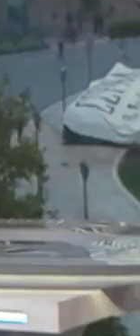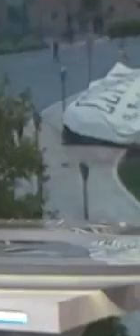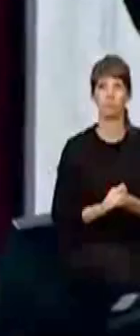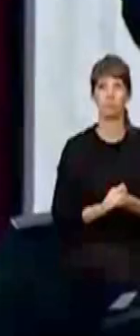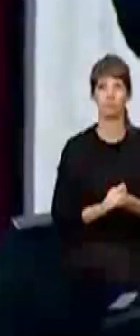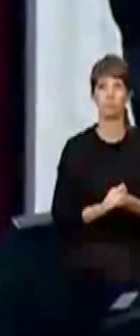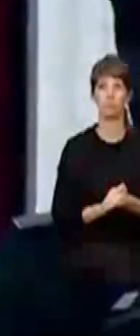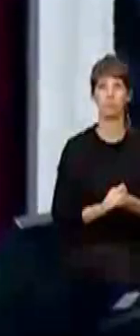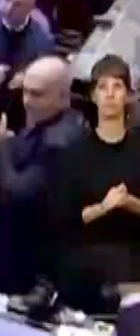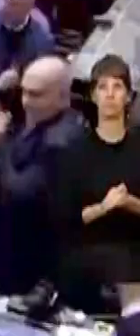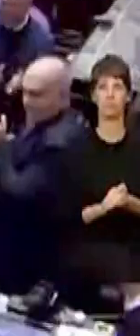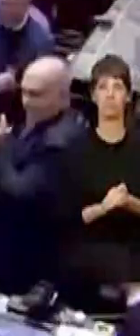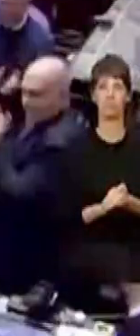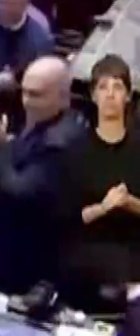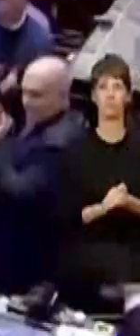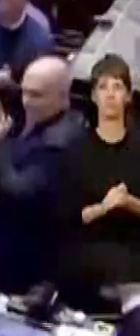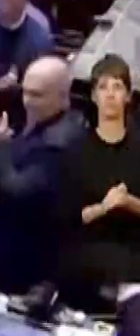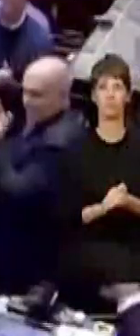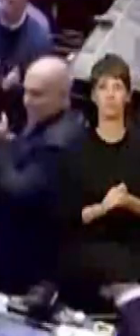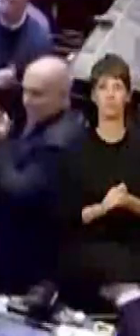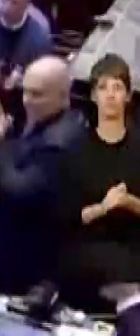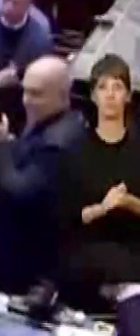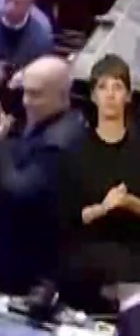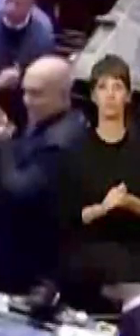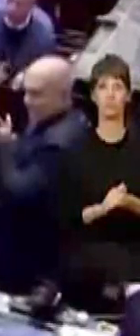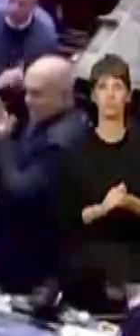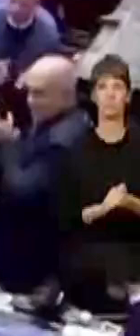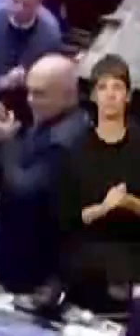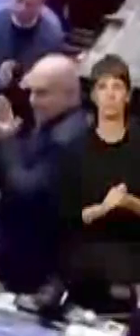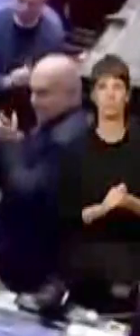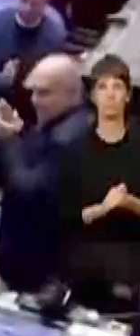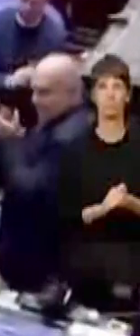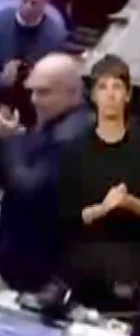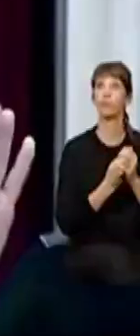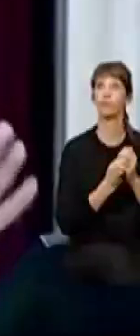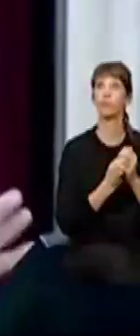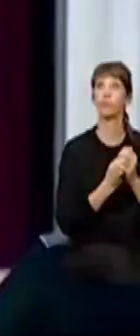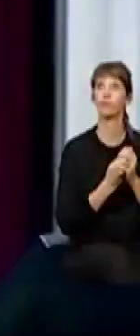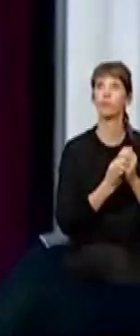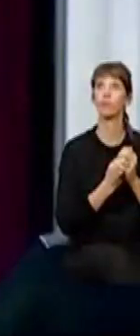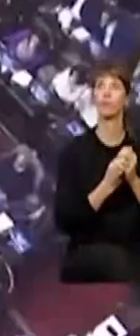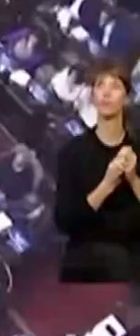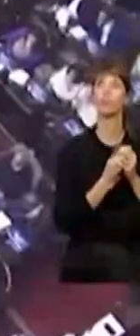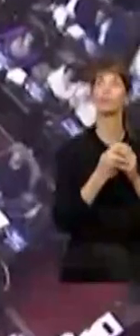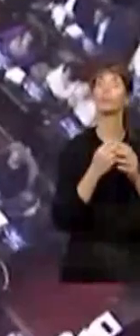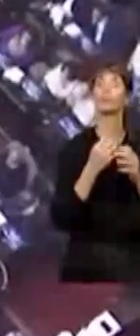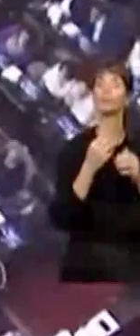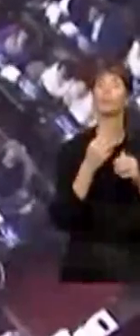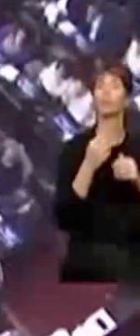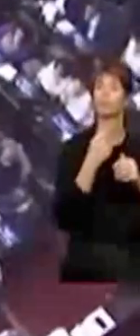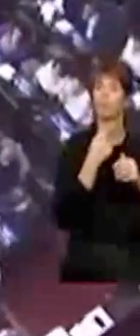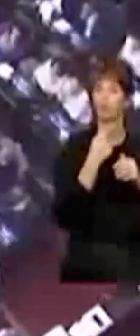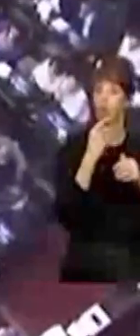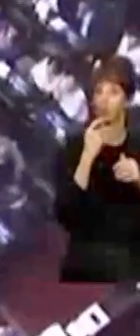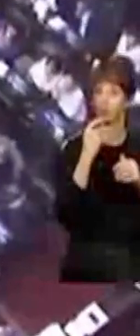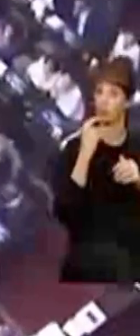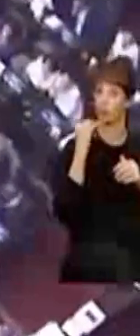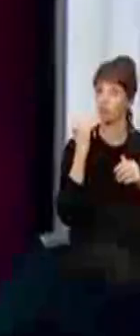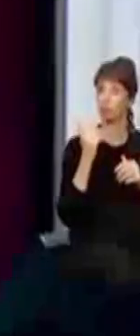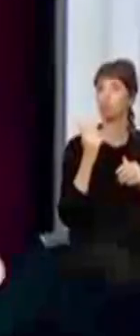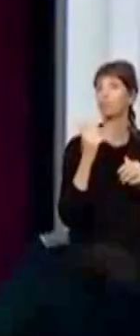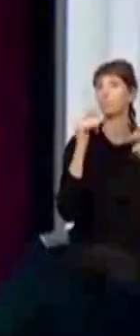una punción, una biopsia y, bueno, el resto de los estudios. Todo lo que pasó. Jimena, vos decías, bueno, a partir de ahora te quedan